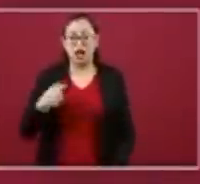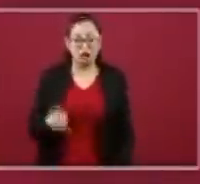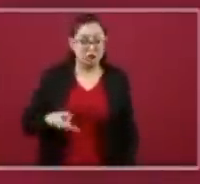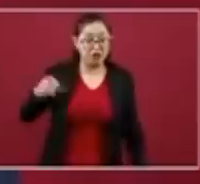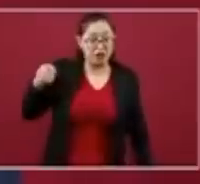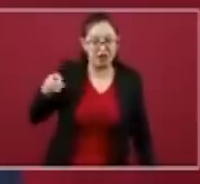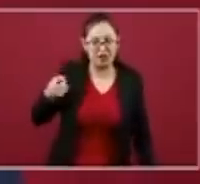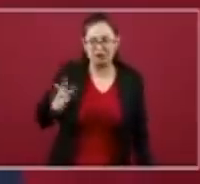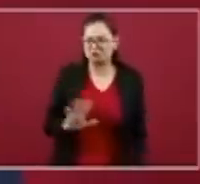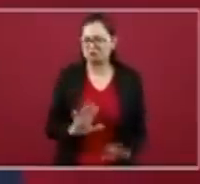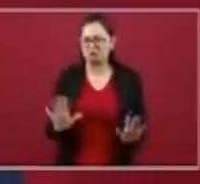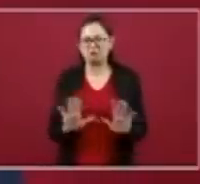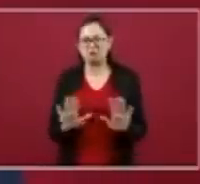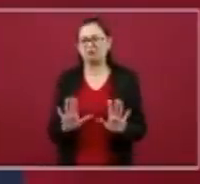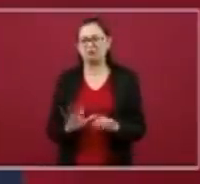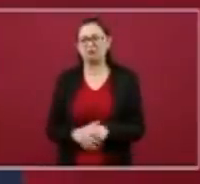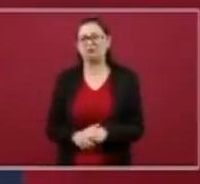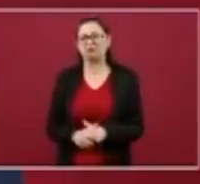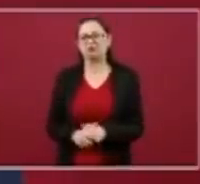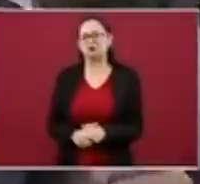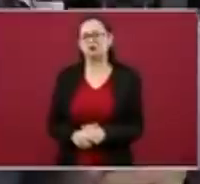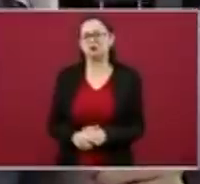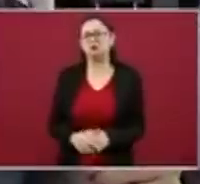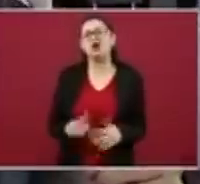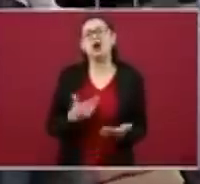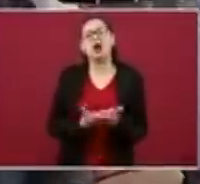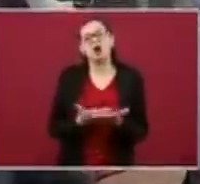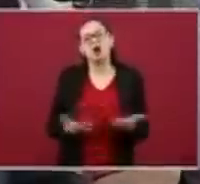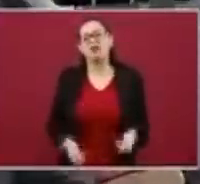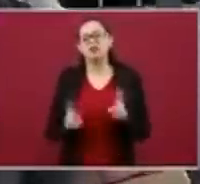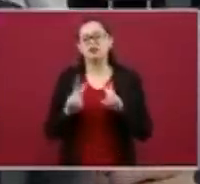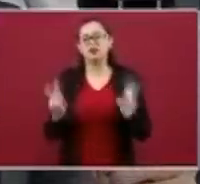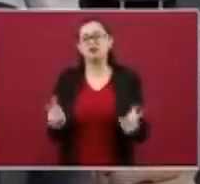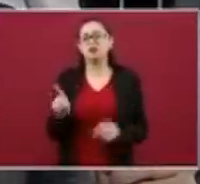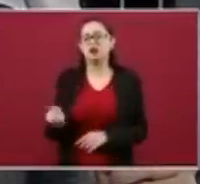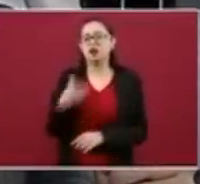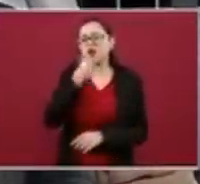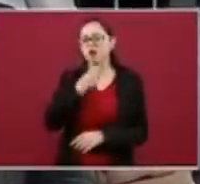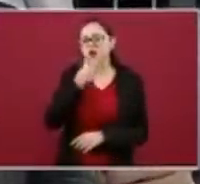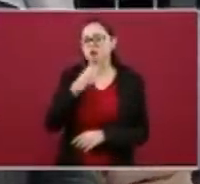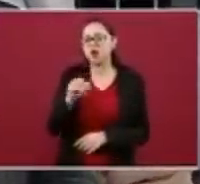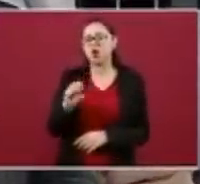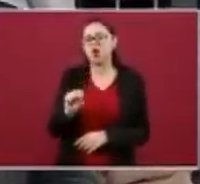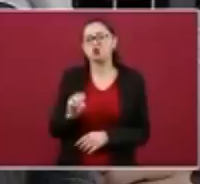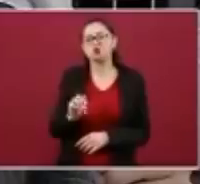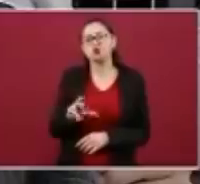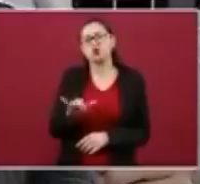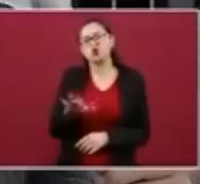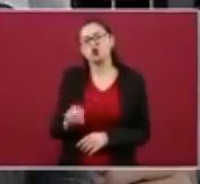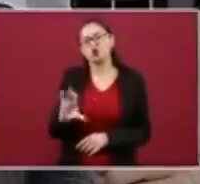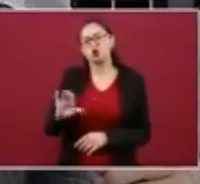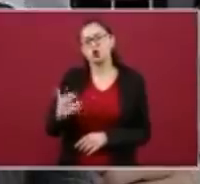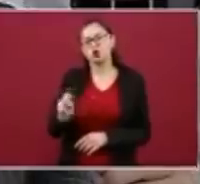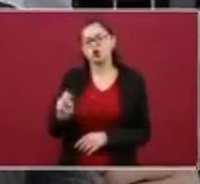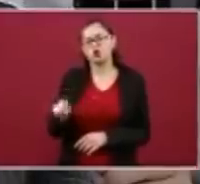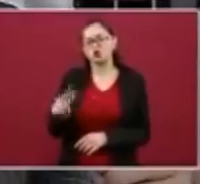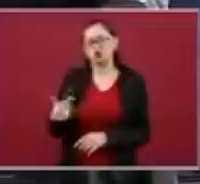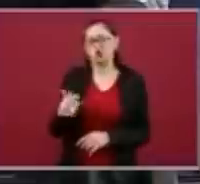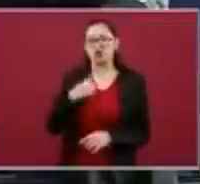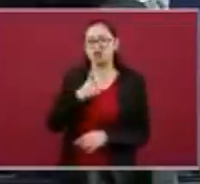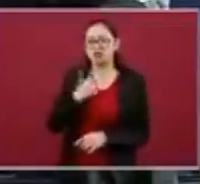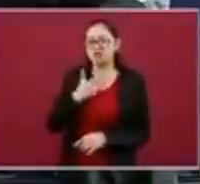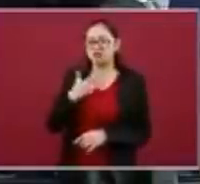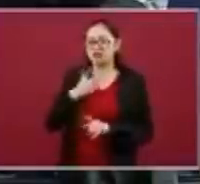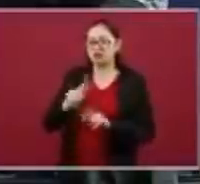No, no. Ahora bien, en el caso de Osorio Chong, ¿qué se sabe? Se decía que hay concesiones, ¿es real, no es real,